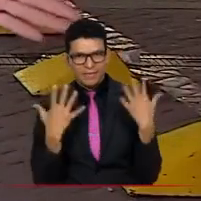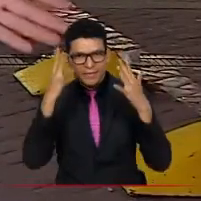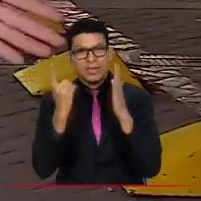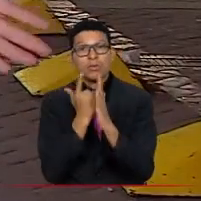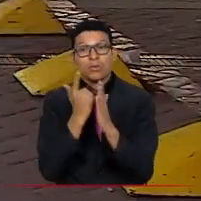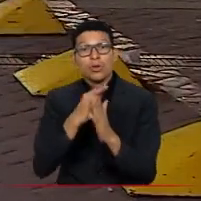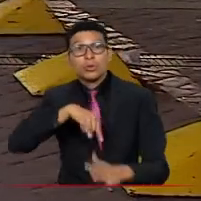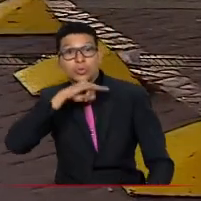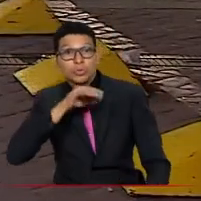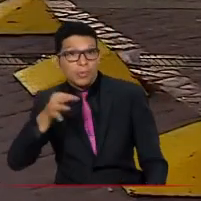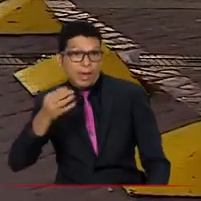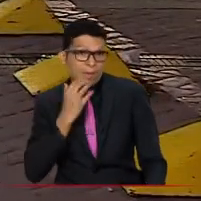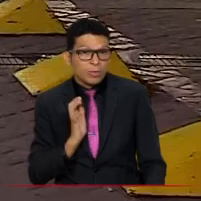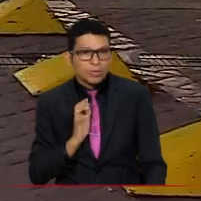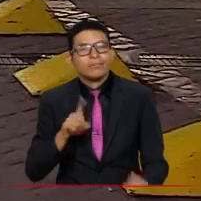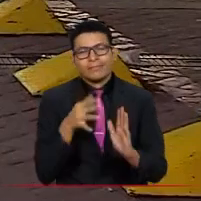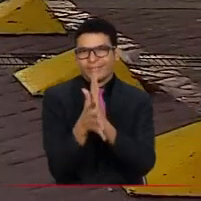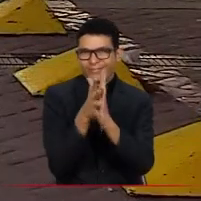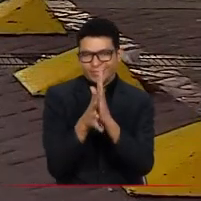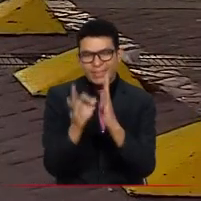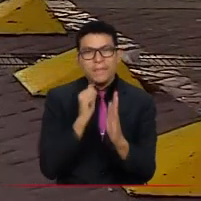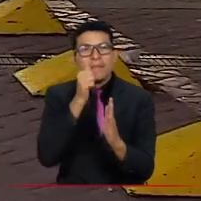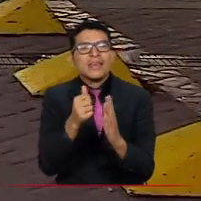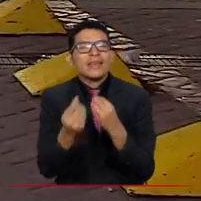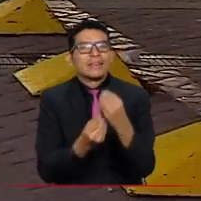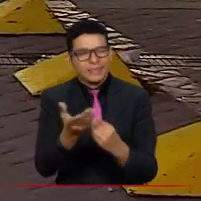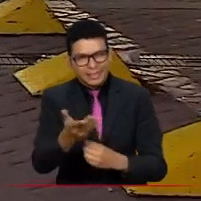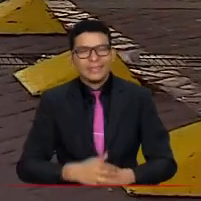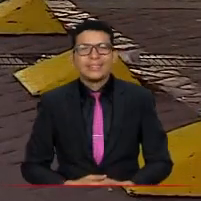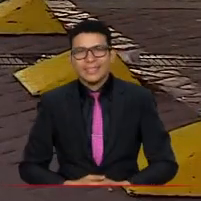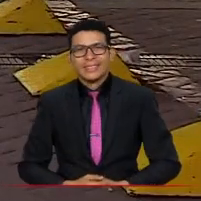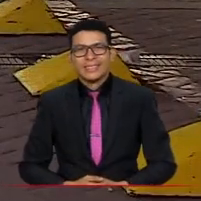municipios como Yumbo y, por supuesto, los recomendados del día de mañana. Regreso a estudio. Muy buenas noches.